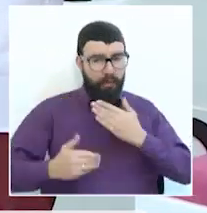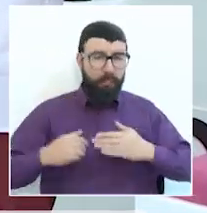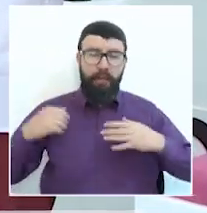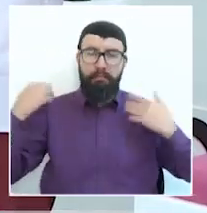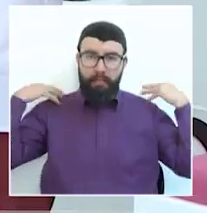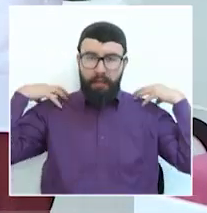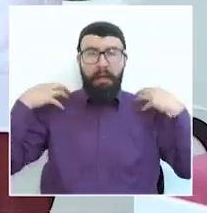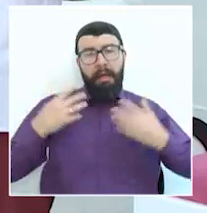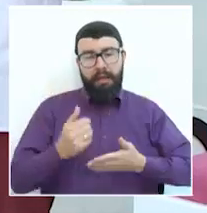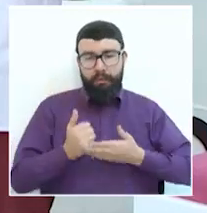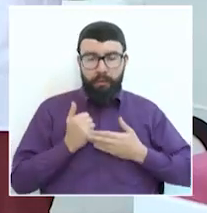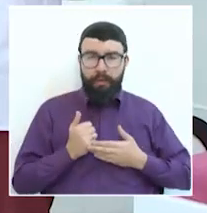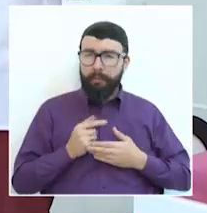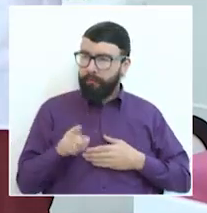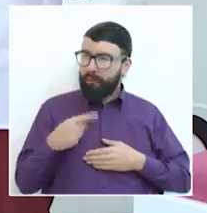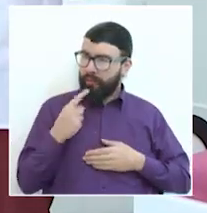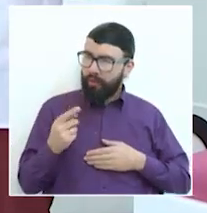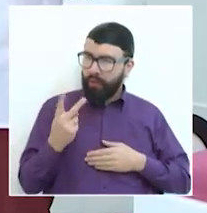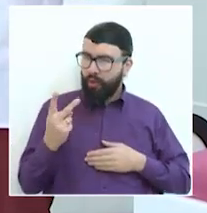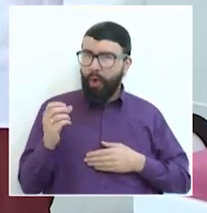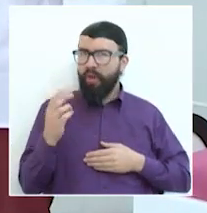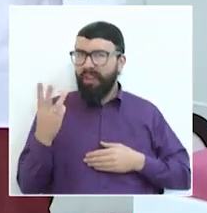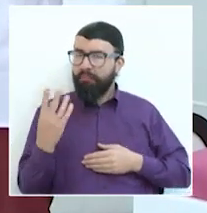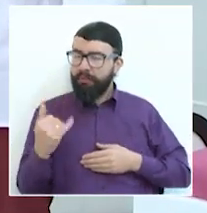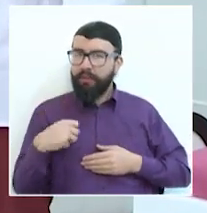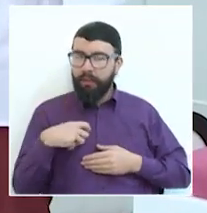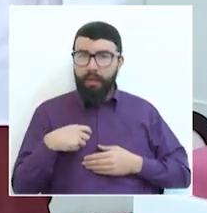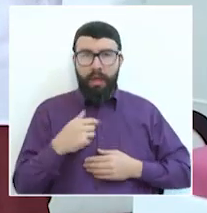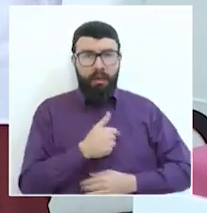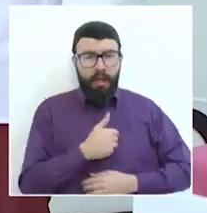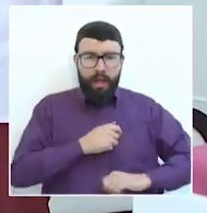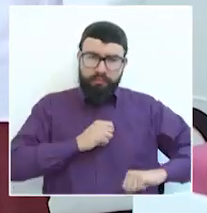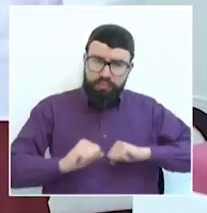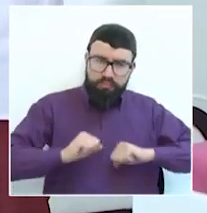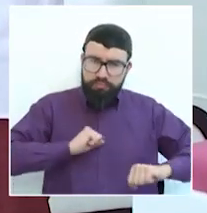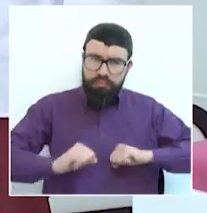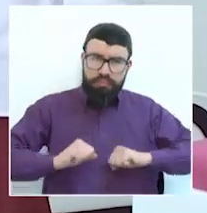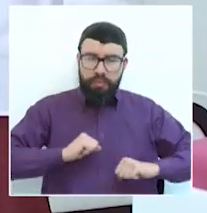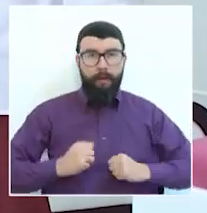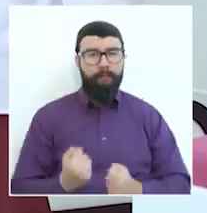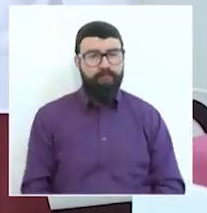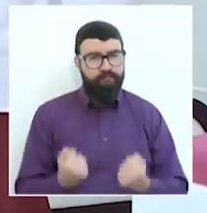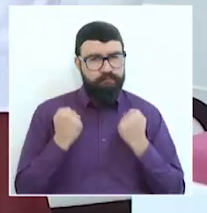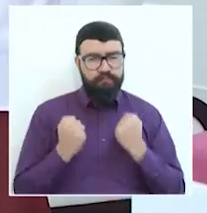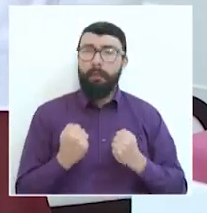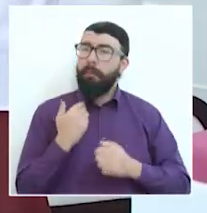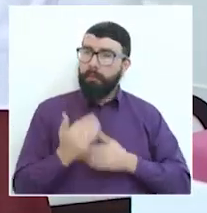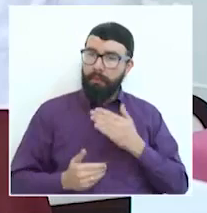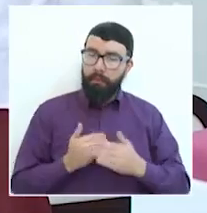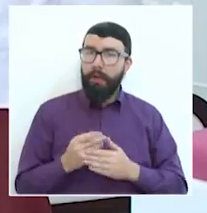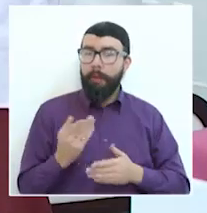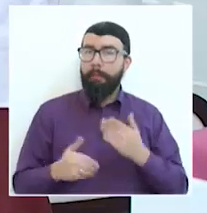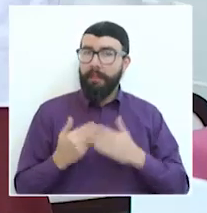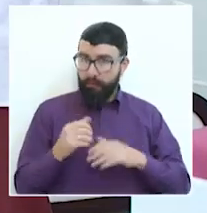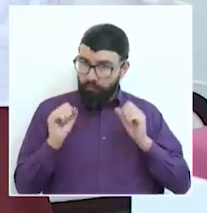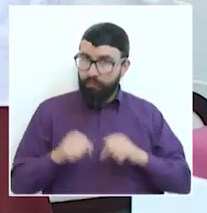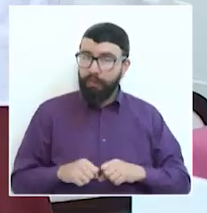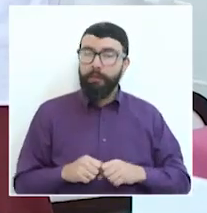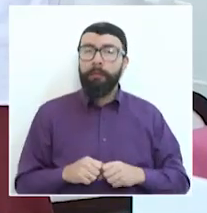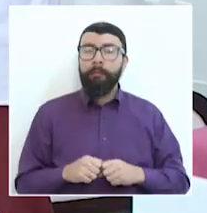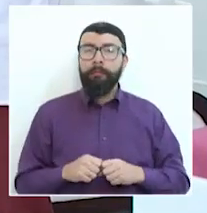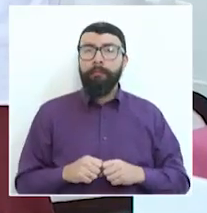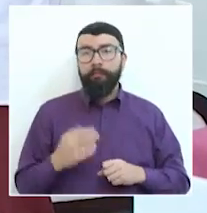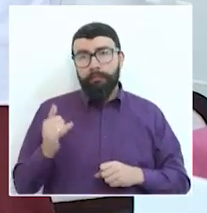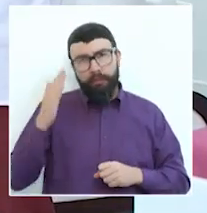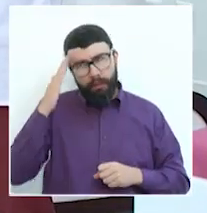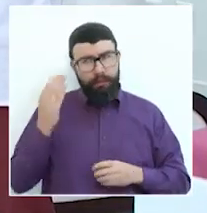2 movimientos, o 3, el cardiovascular y los 2 de fortalecimiento que podemos empezar a hacer, habiendo